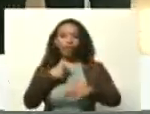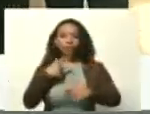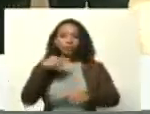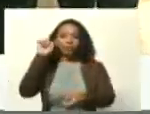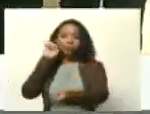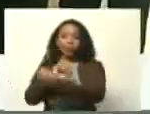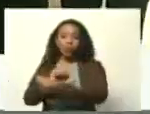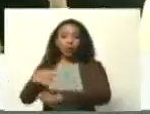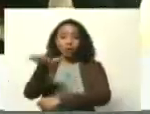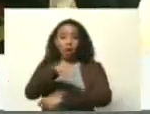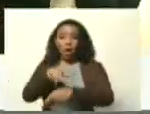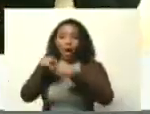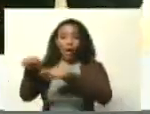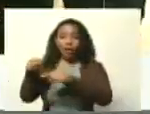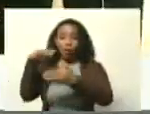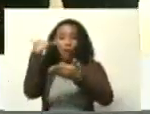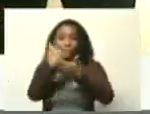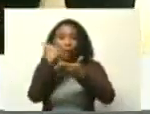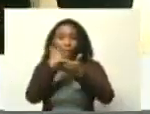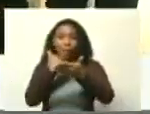por todos esos archivos.